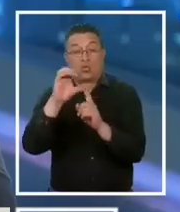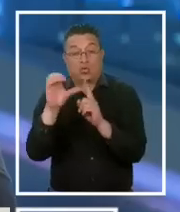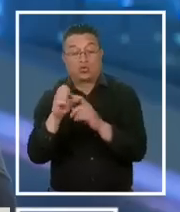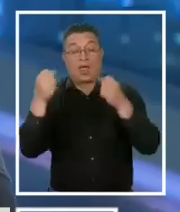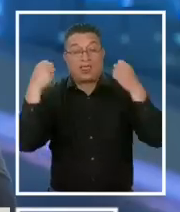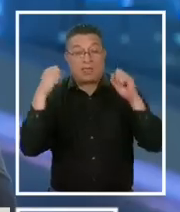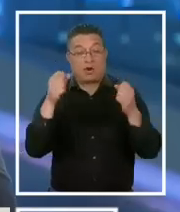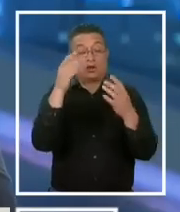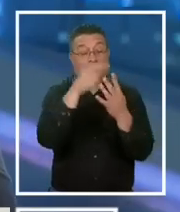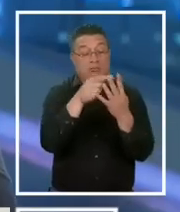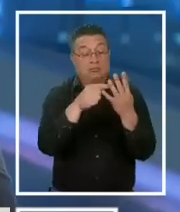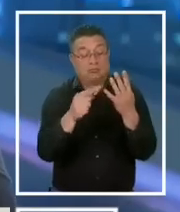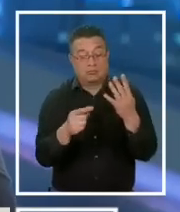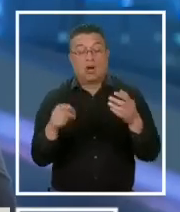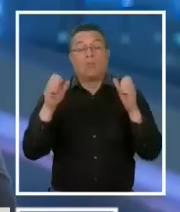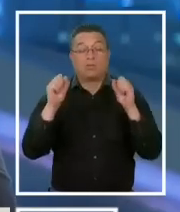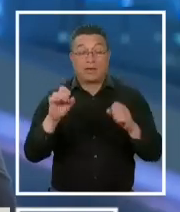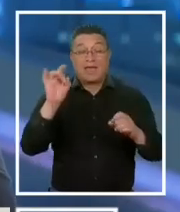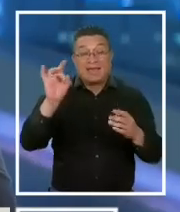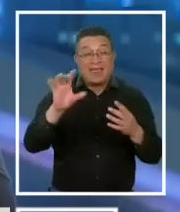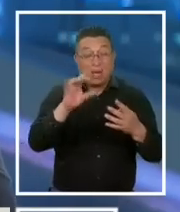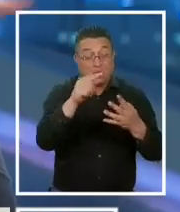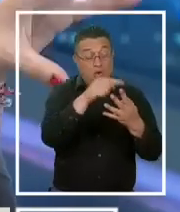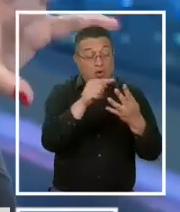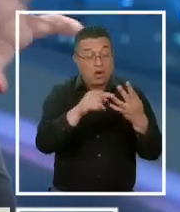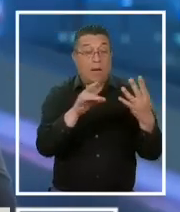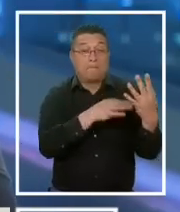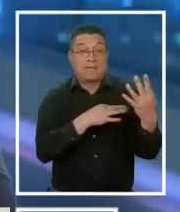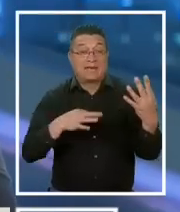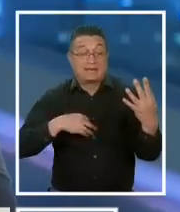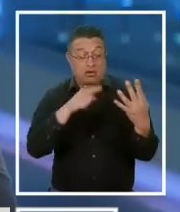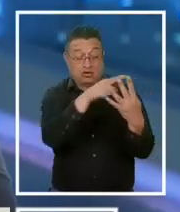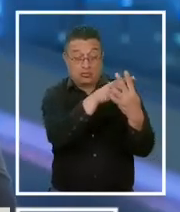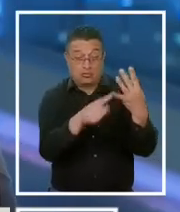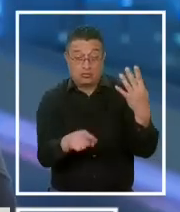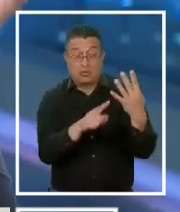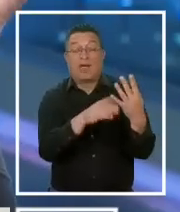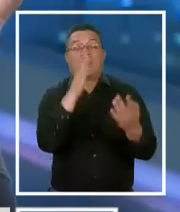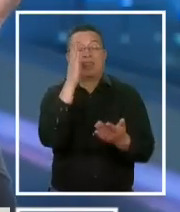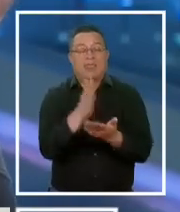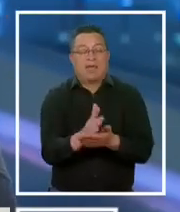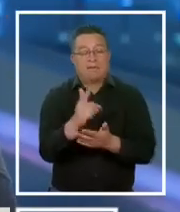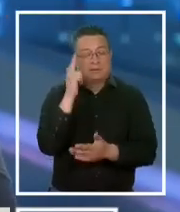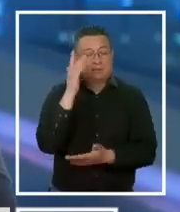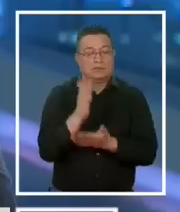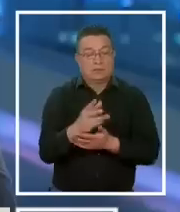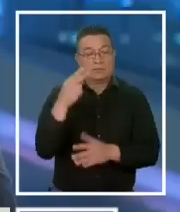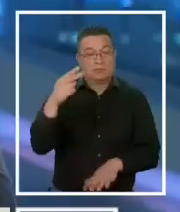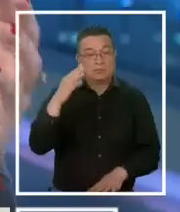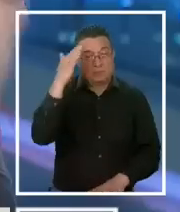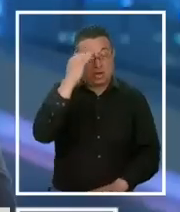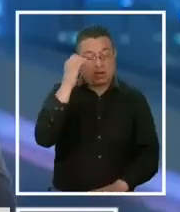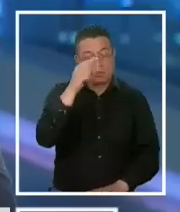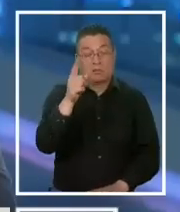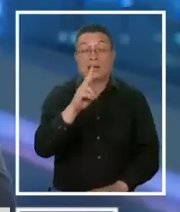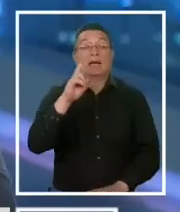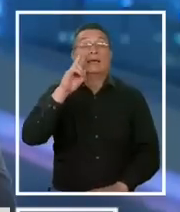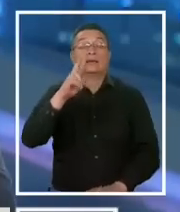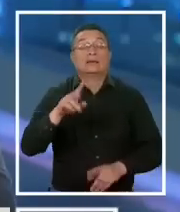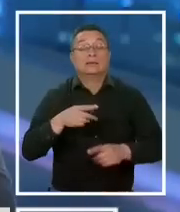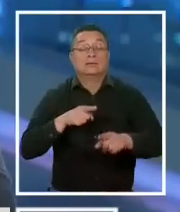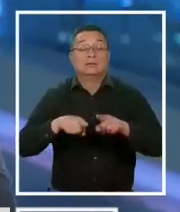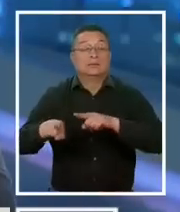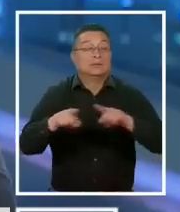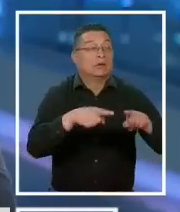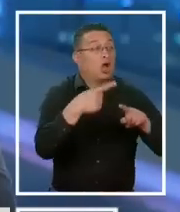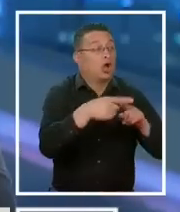deporte y por tanto que cada uno de esos ministerios ejemplificarlo en ello toma decisiones desde su perspectiva sin interactuar